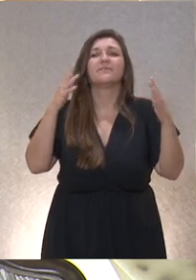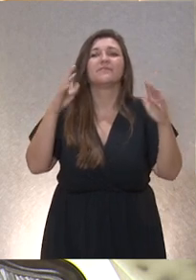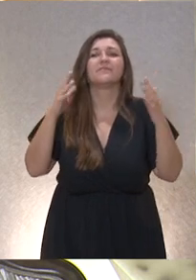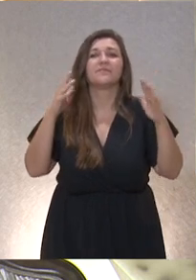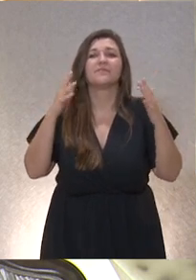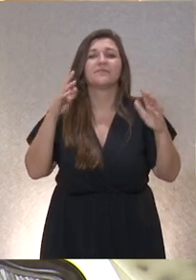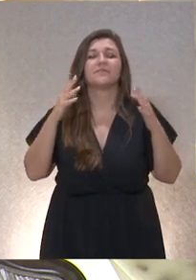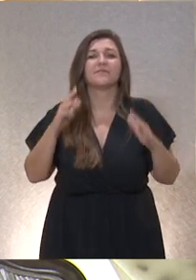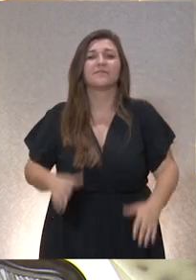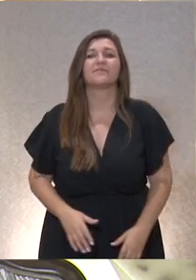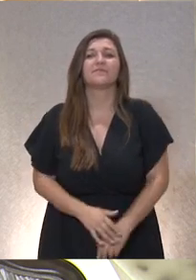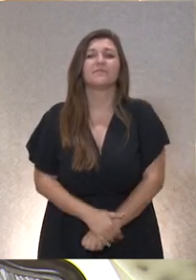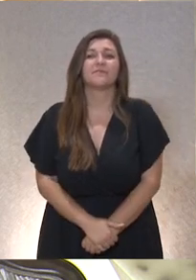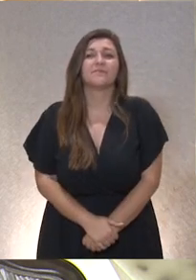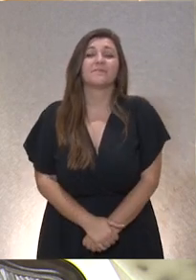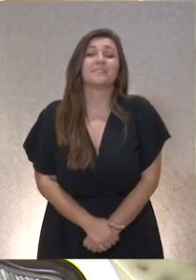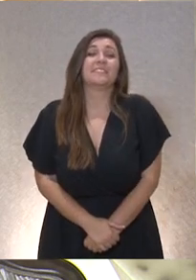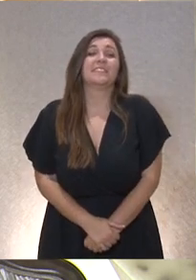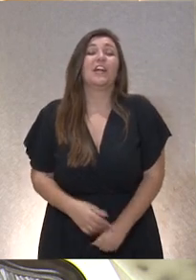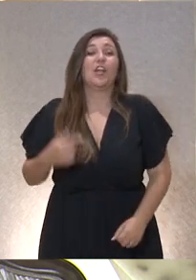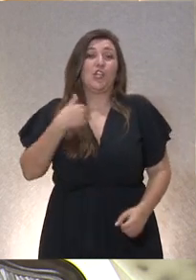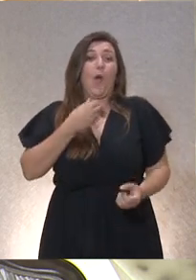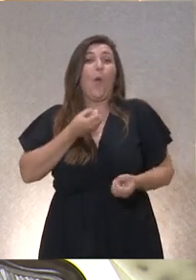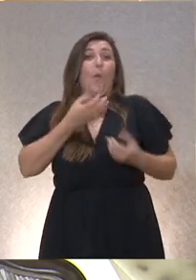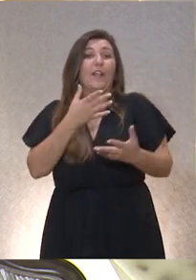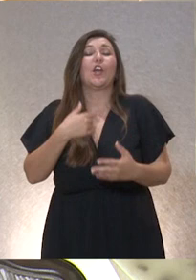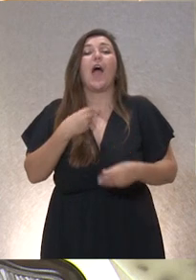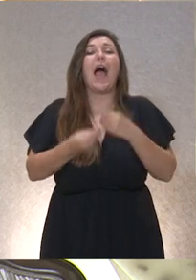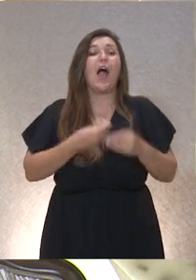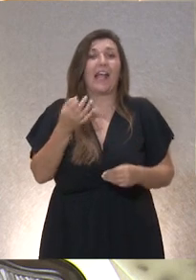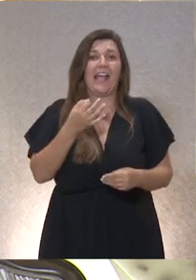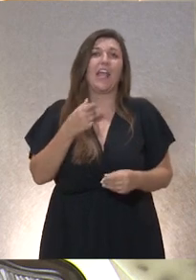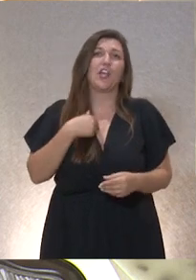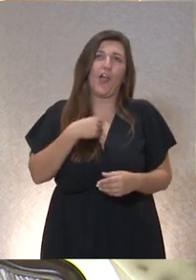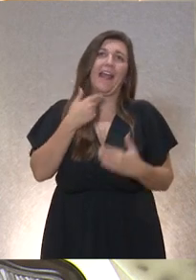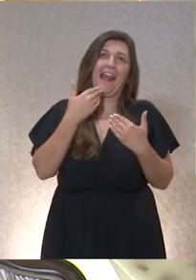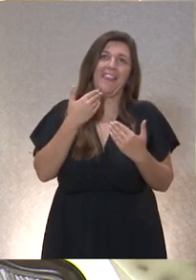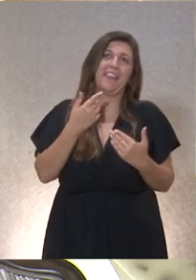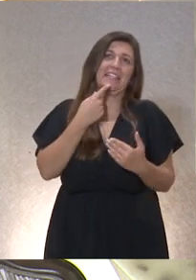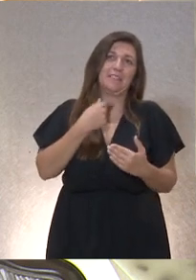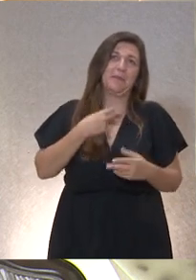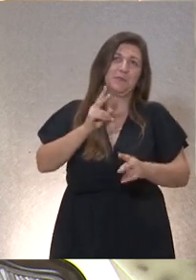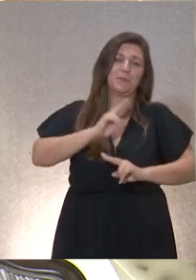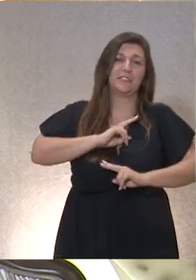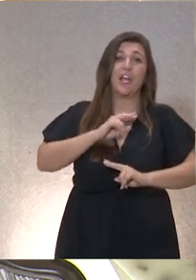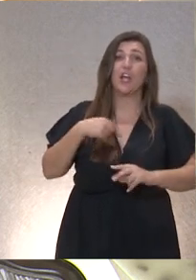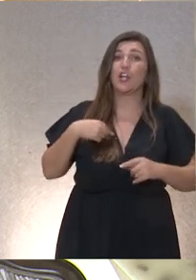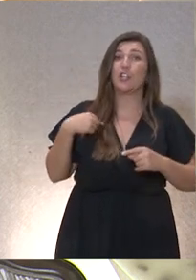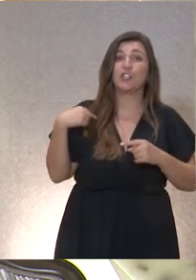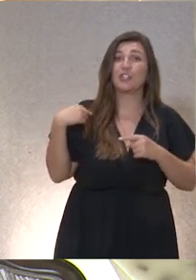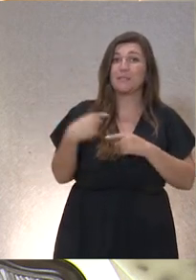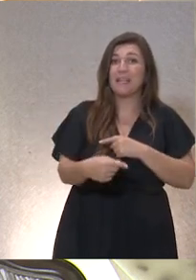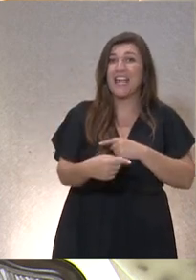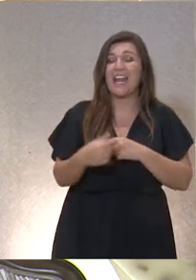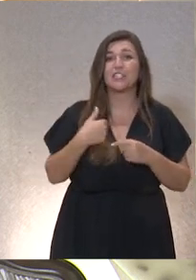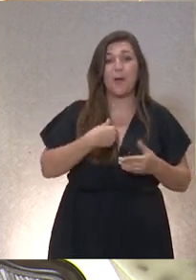fiar yo te cuento lo que yo hago Se lo agradezco Yo leo todas las mañanas seis